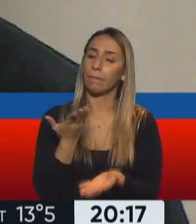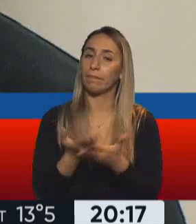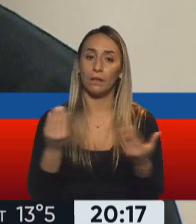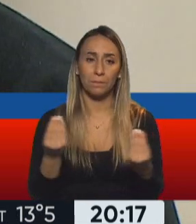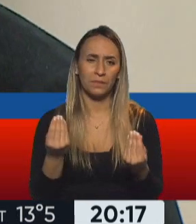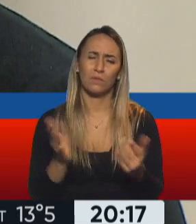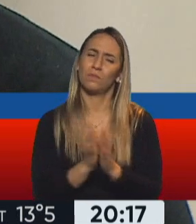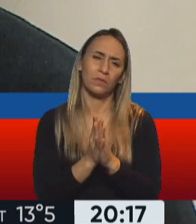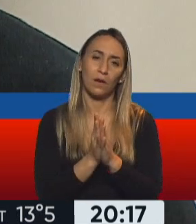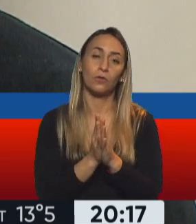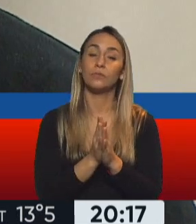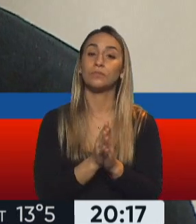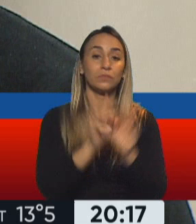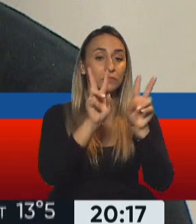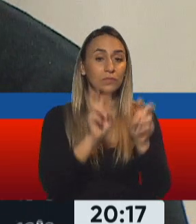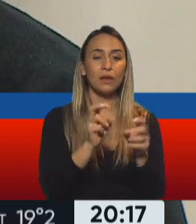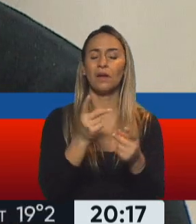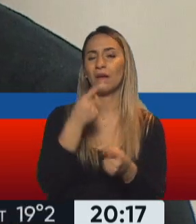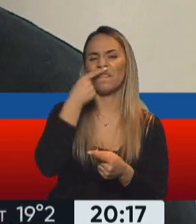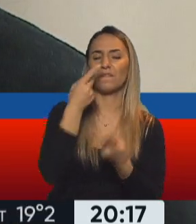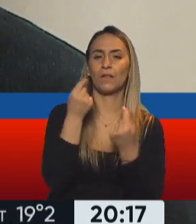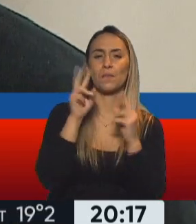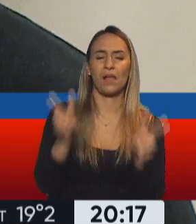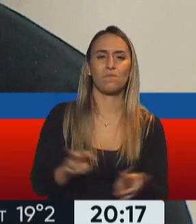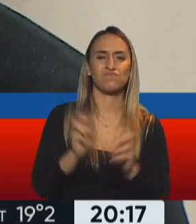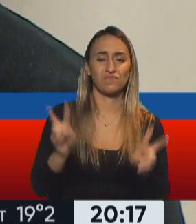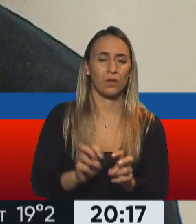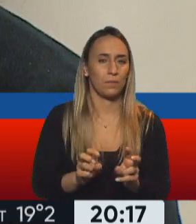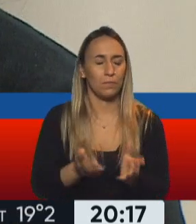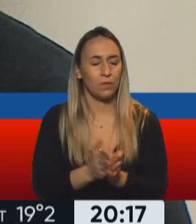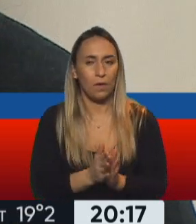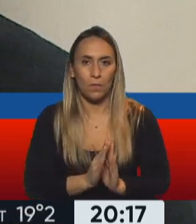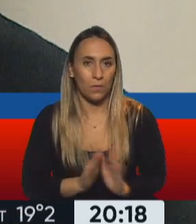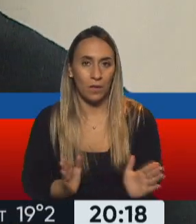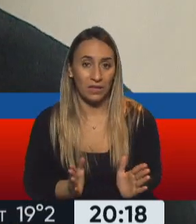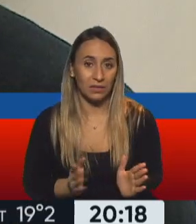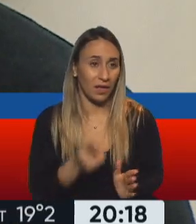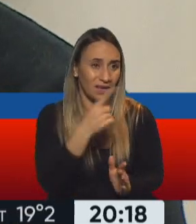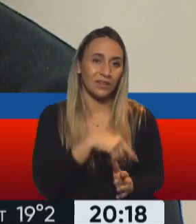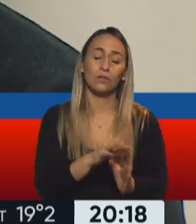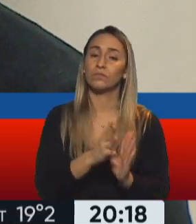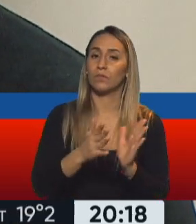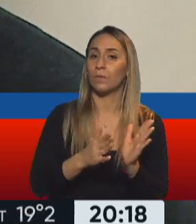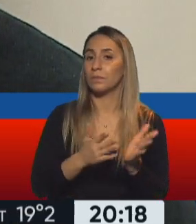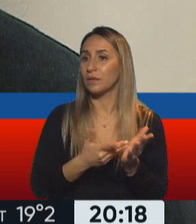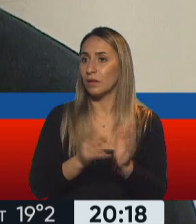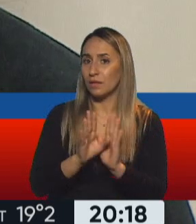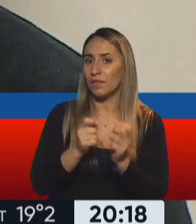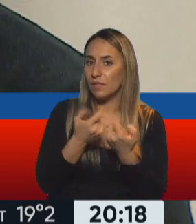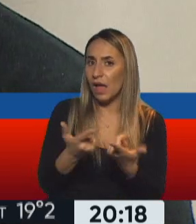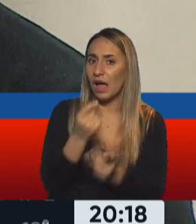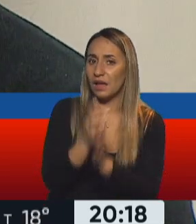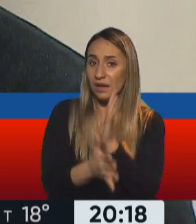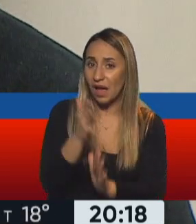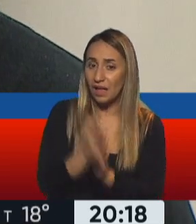codicia. Estamos pidiendo que suspendan las patentes, estamos pidiendo que colaboren, que permitan que otros laboratorios del mundo